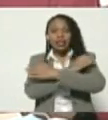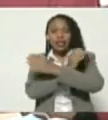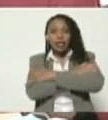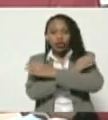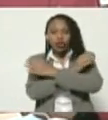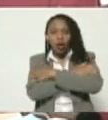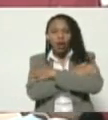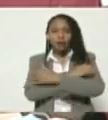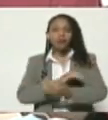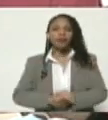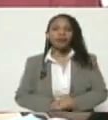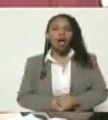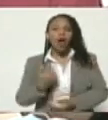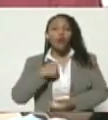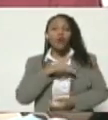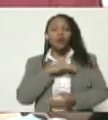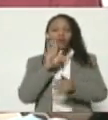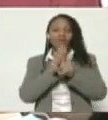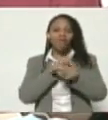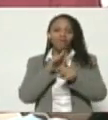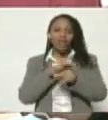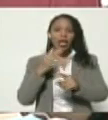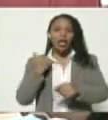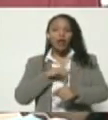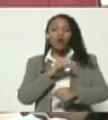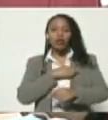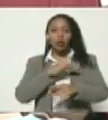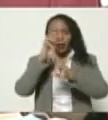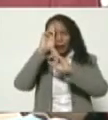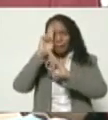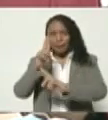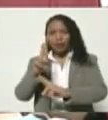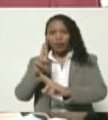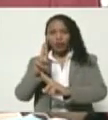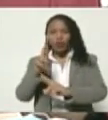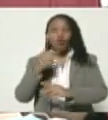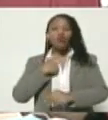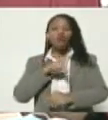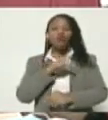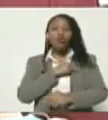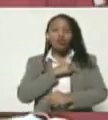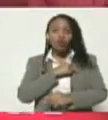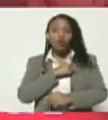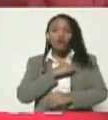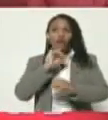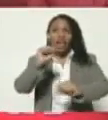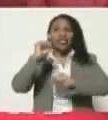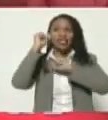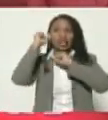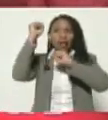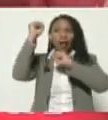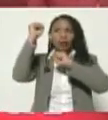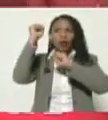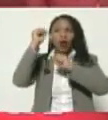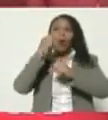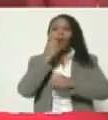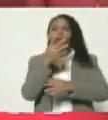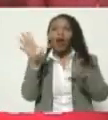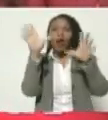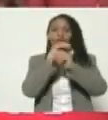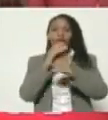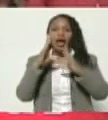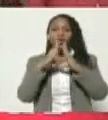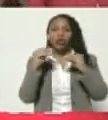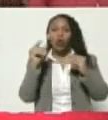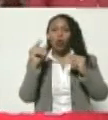felicitaciones, nuestro cariño y nuestro respeto. Nosotros venceremos. Muy buenas noches a todas y a